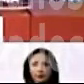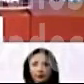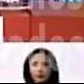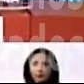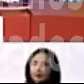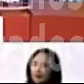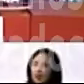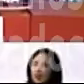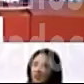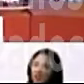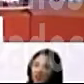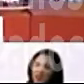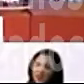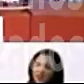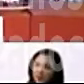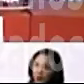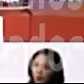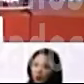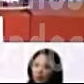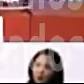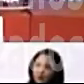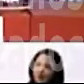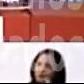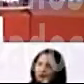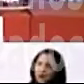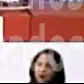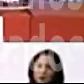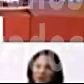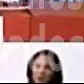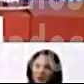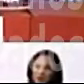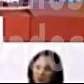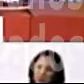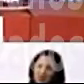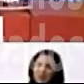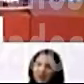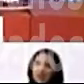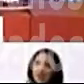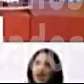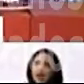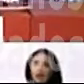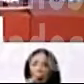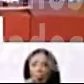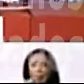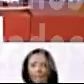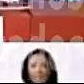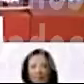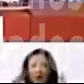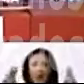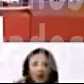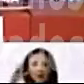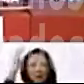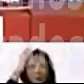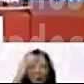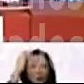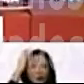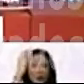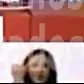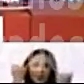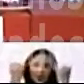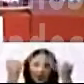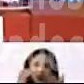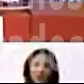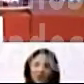Déjennos tranquilos. No se metan con nosotros. Un hombre de paz, pero con conciencia, pues. Con